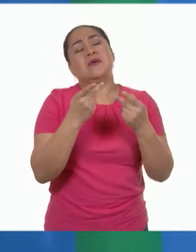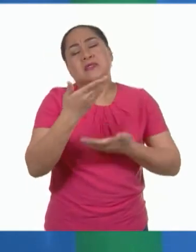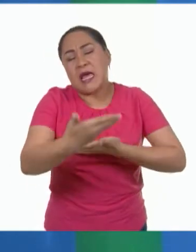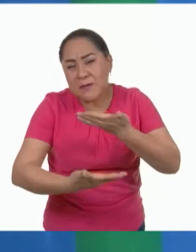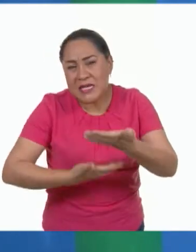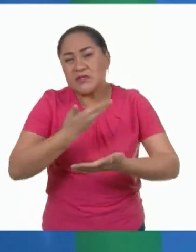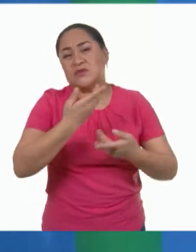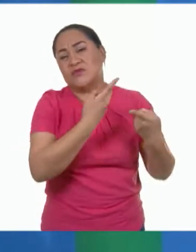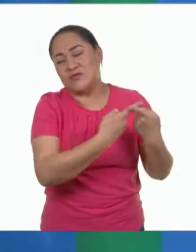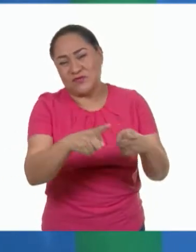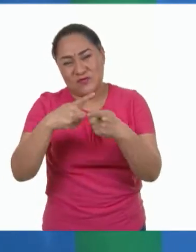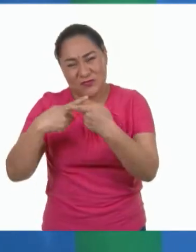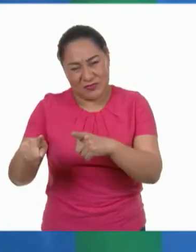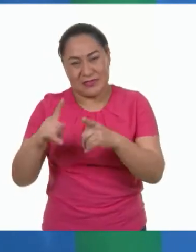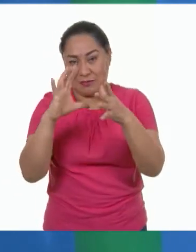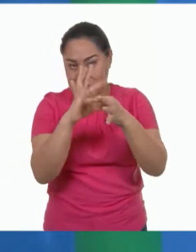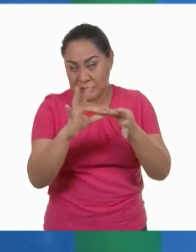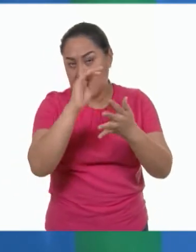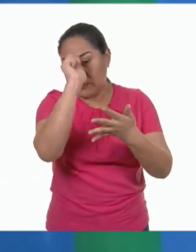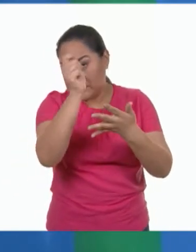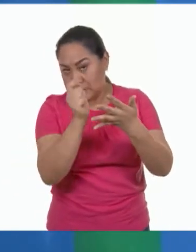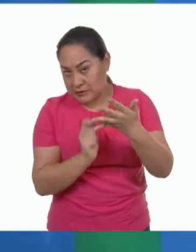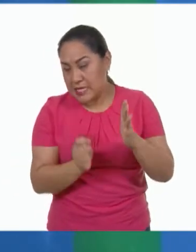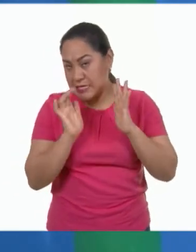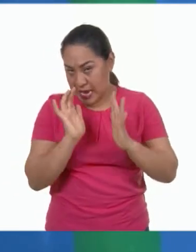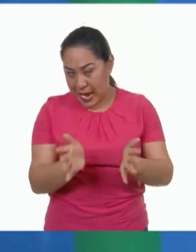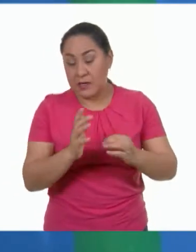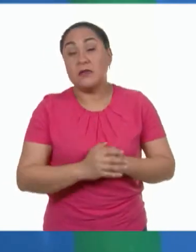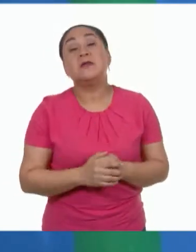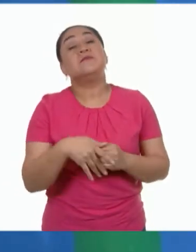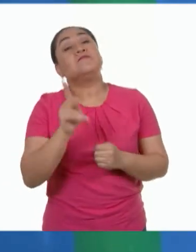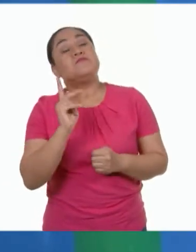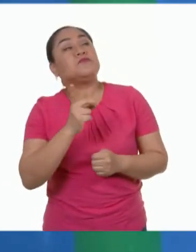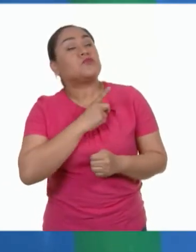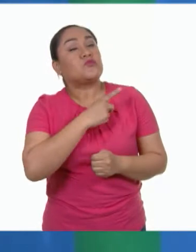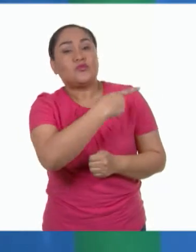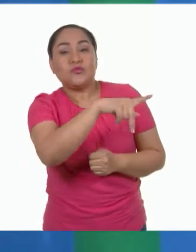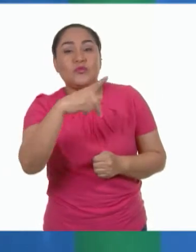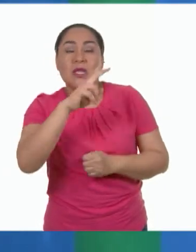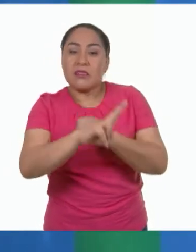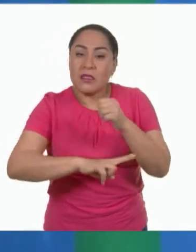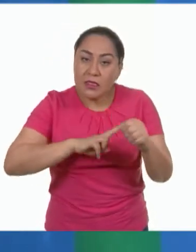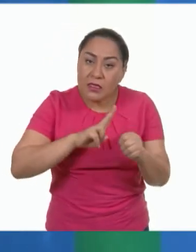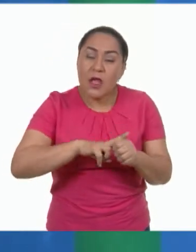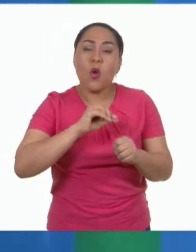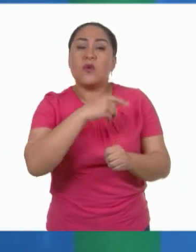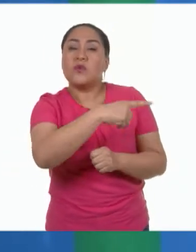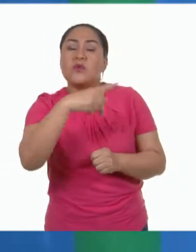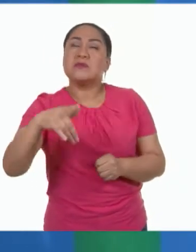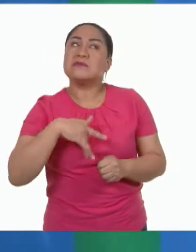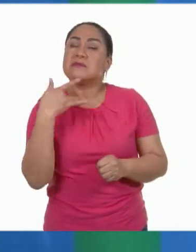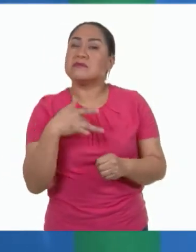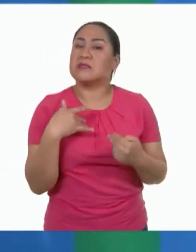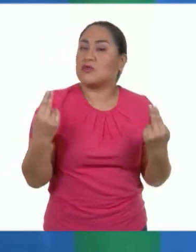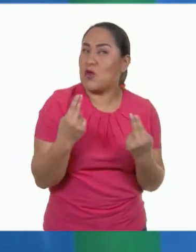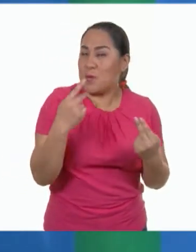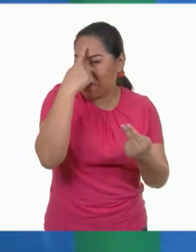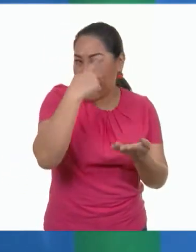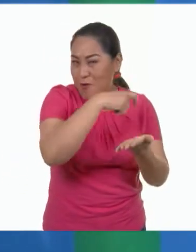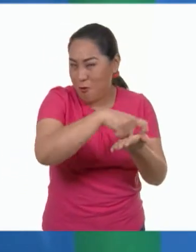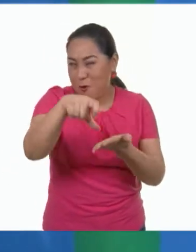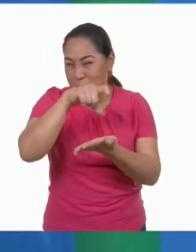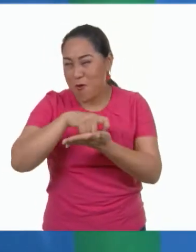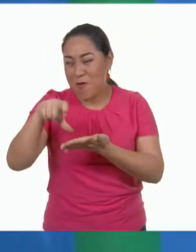diferencias entre estos conceptos, ya que dependiendo de la naturaleza y la necesidad que buscan satisfacer, serán las